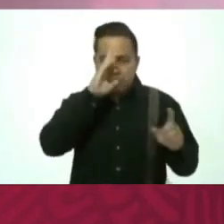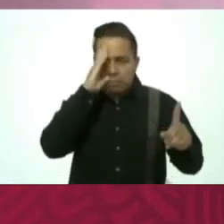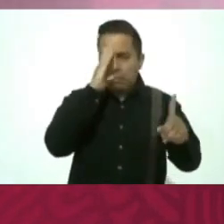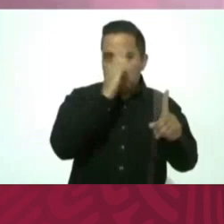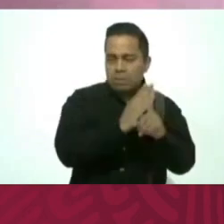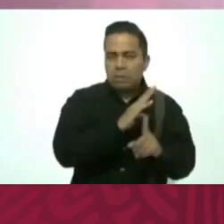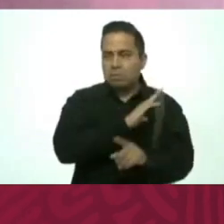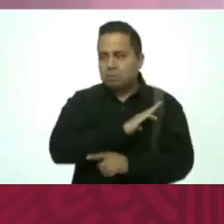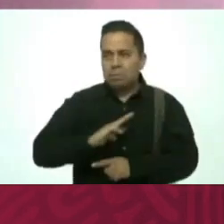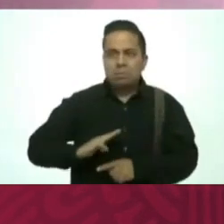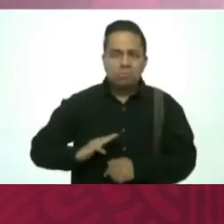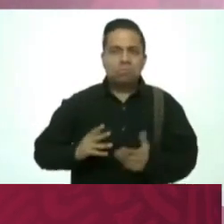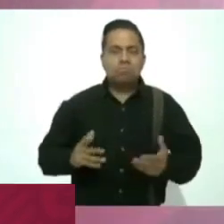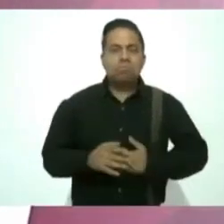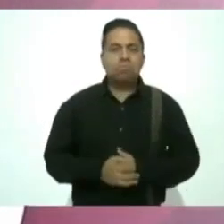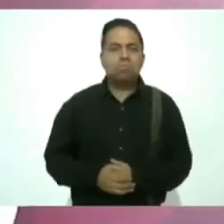municipales.